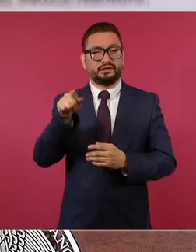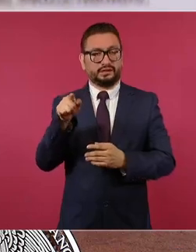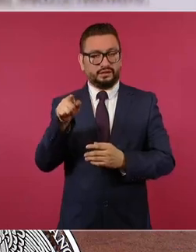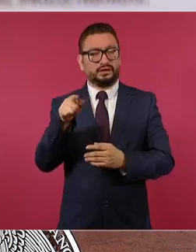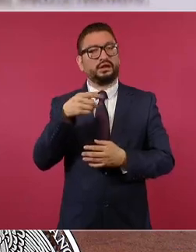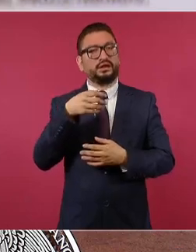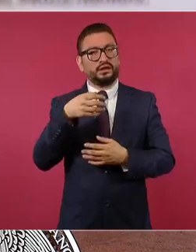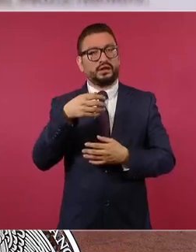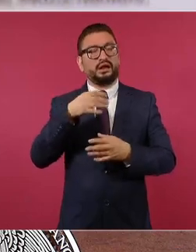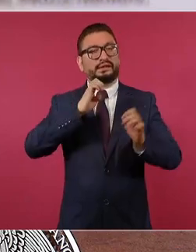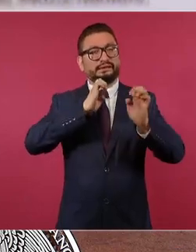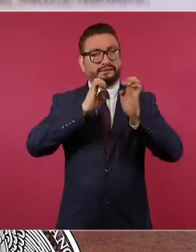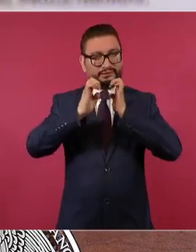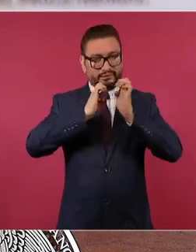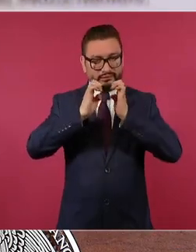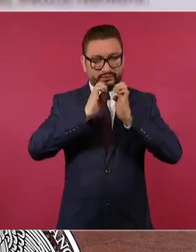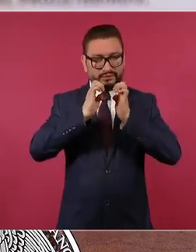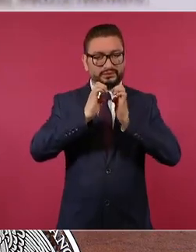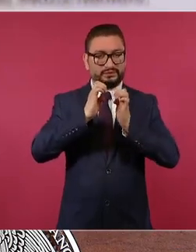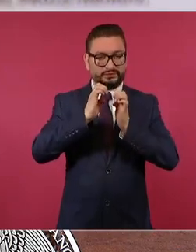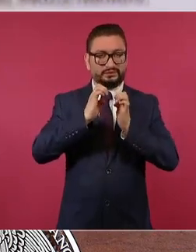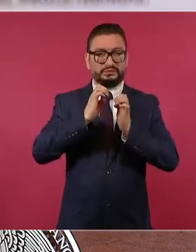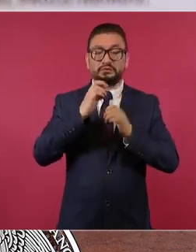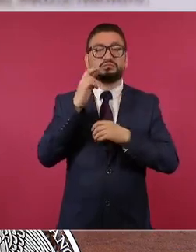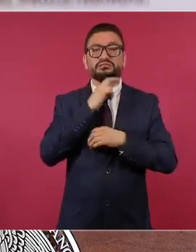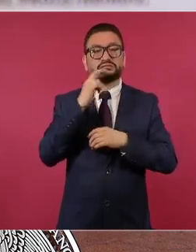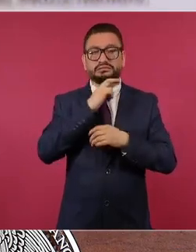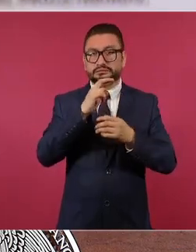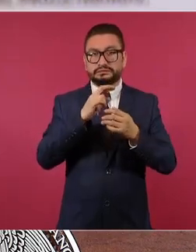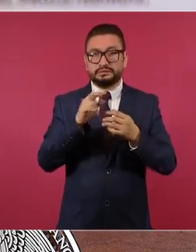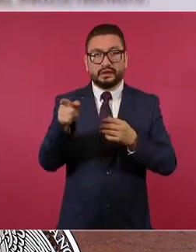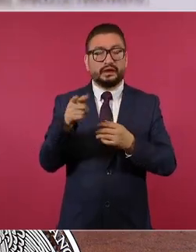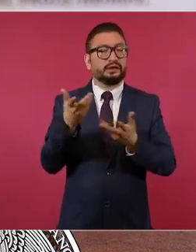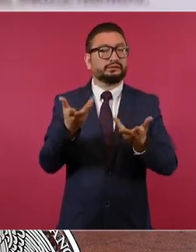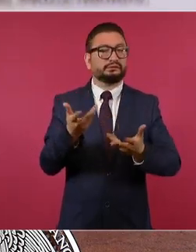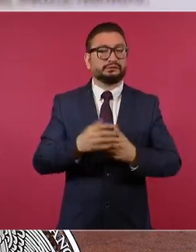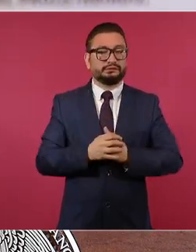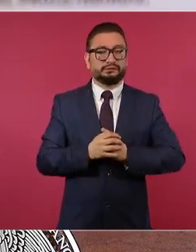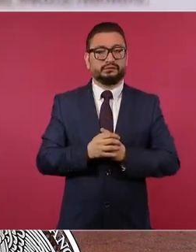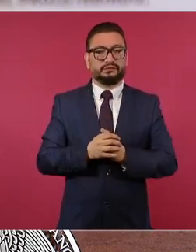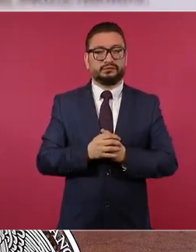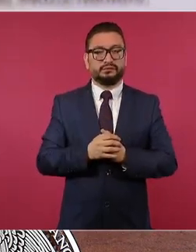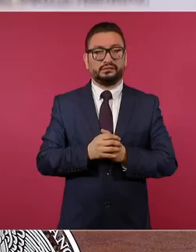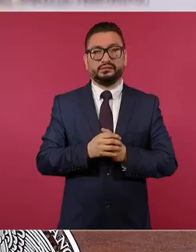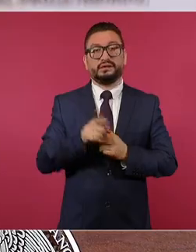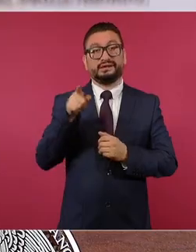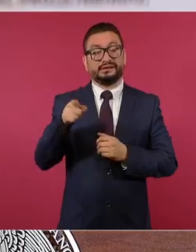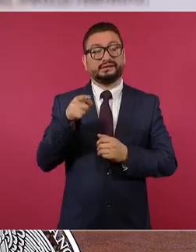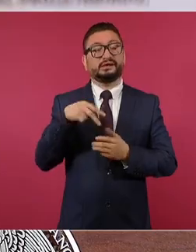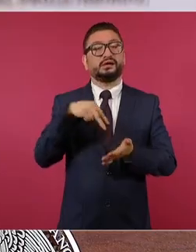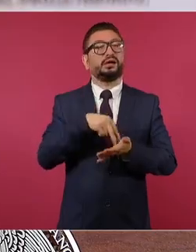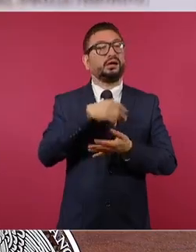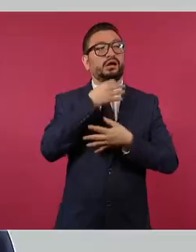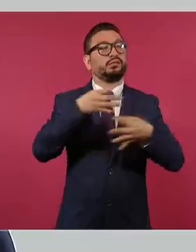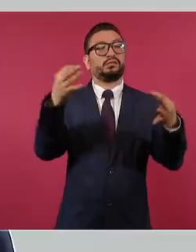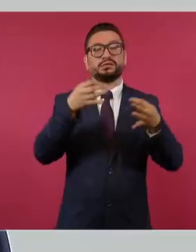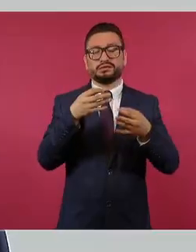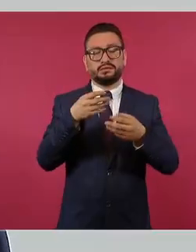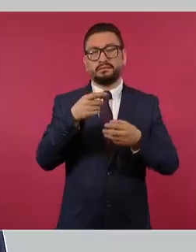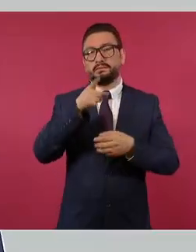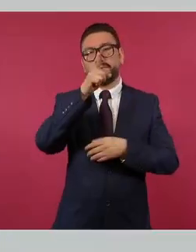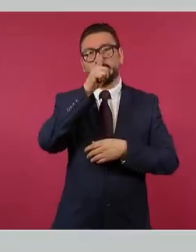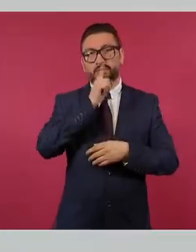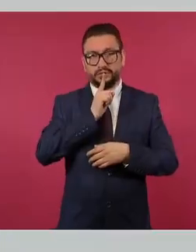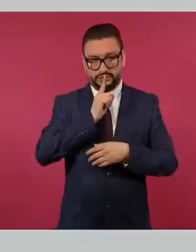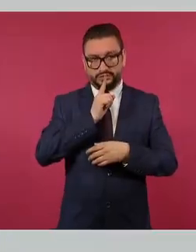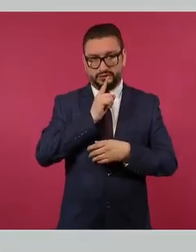ofreció una entrevista, ahí sí, rapidísimo, y desmintió, afortunadamente,